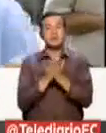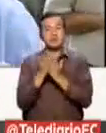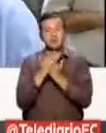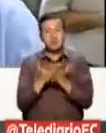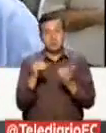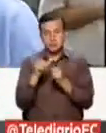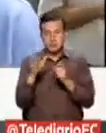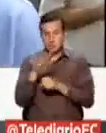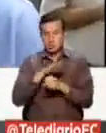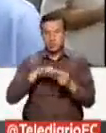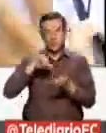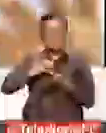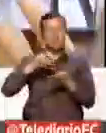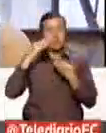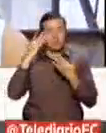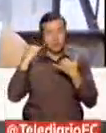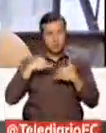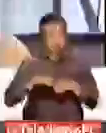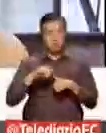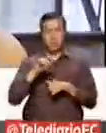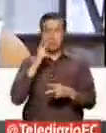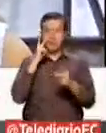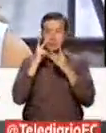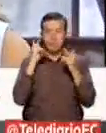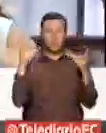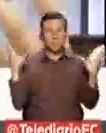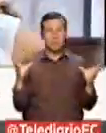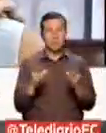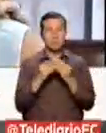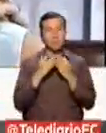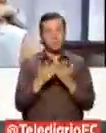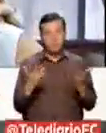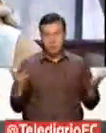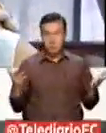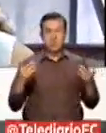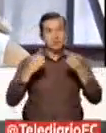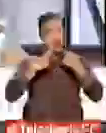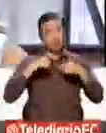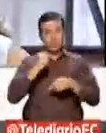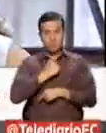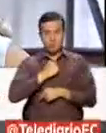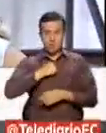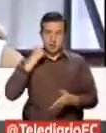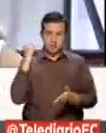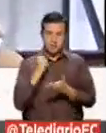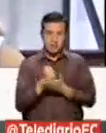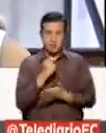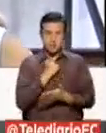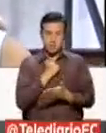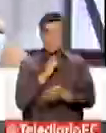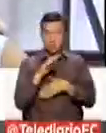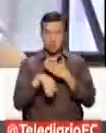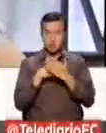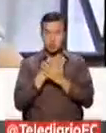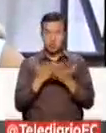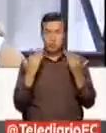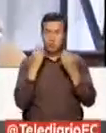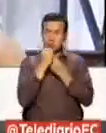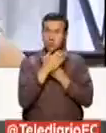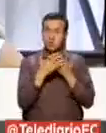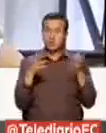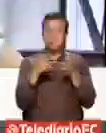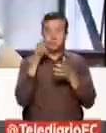que la ciudad de Guayaquil ofrece. Podemos proyectarnos, podemos hacer conocer nuestra marca, nuestros productos y también